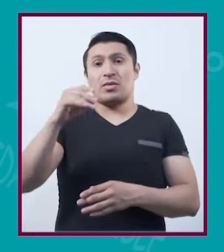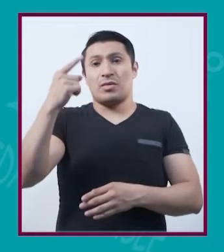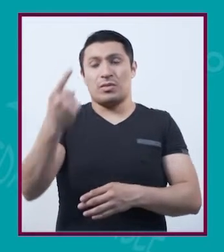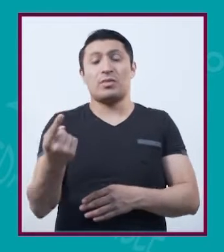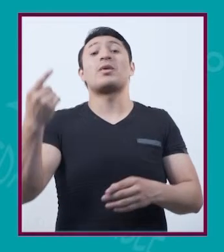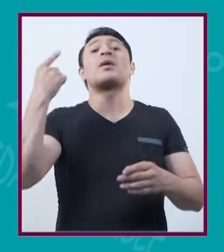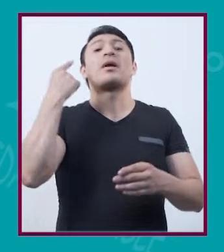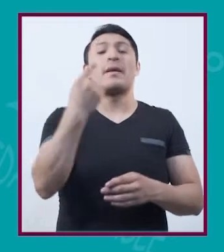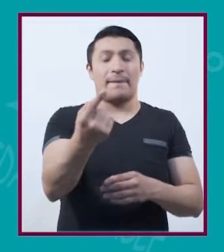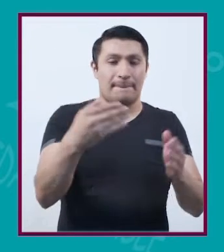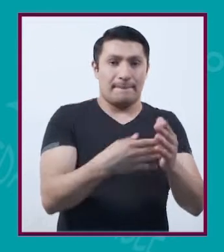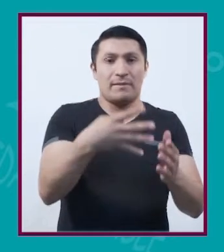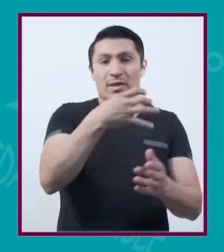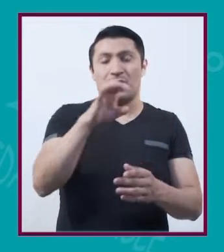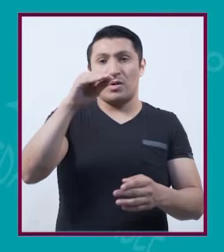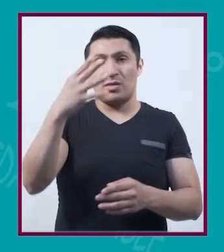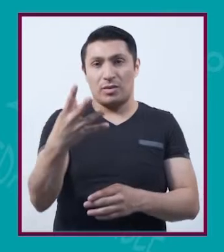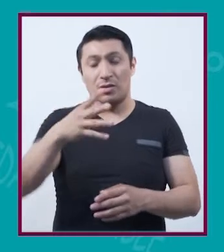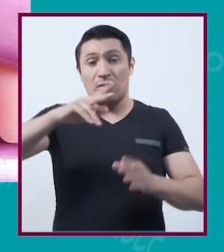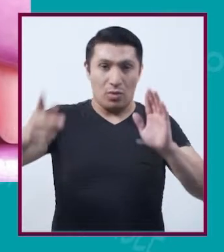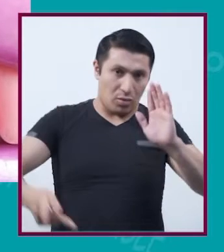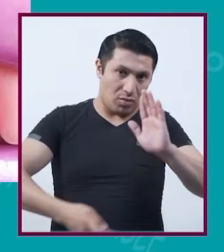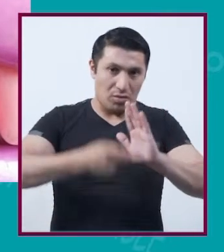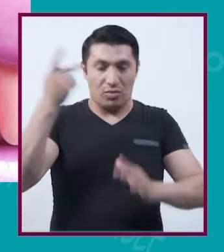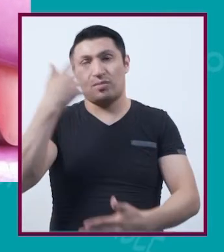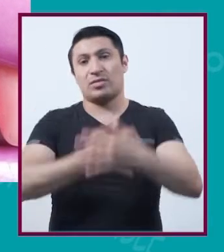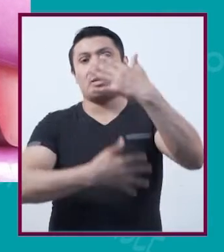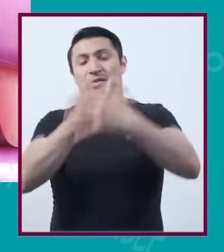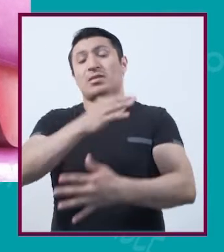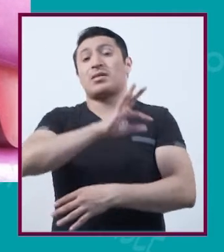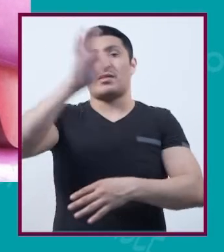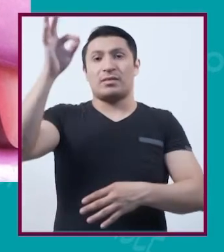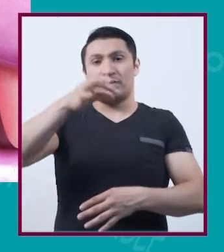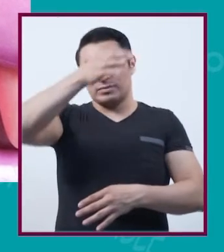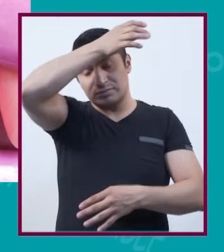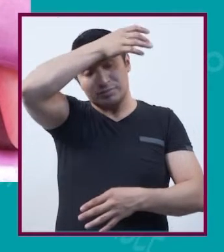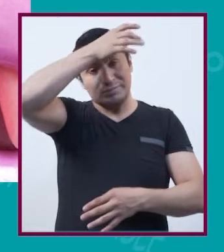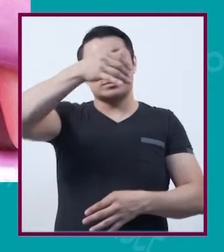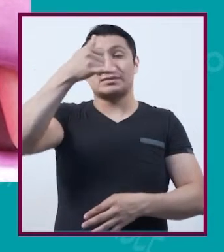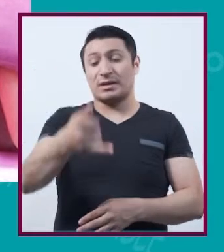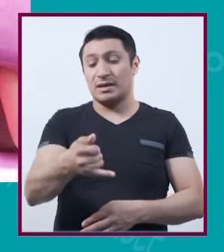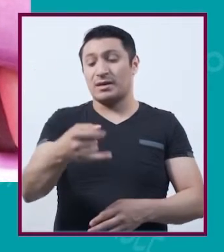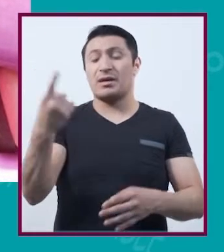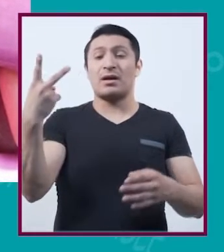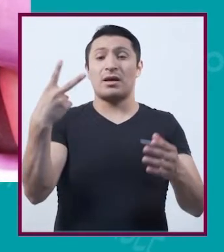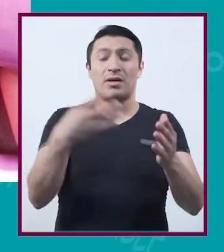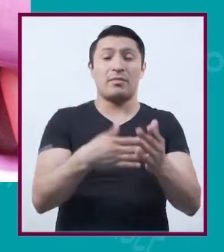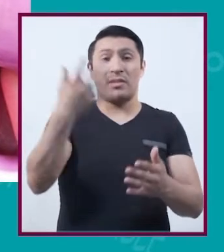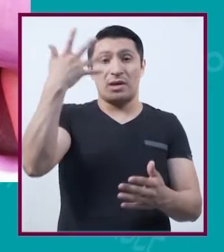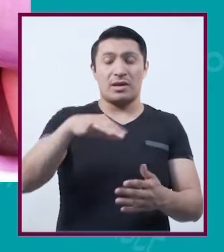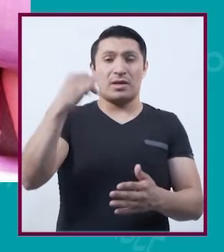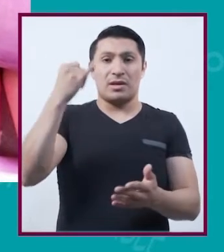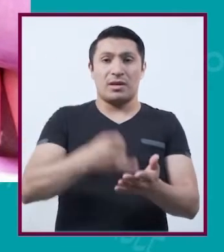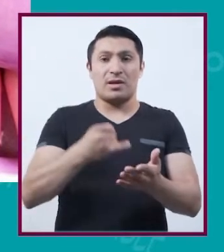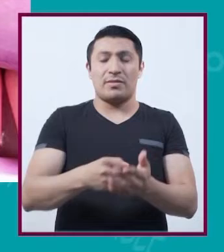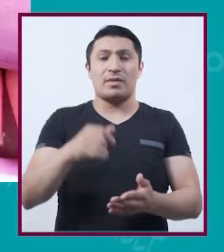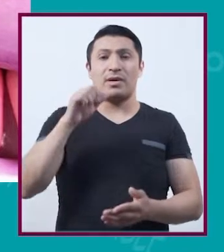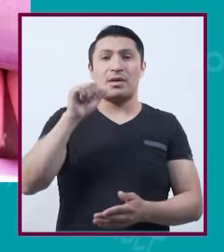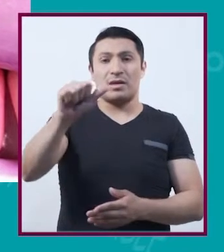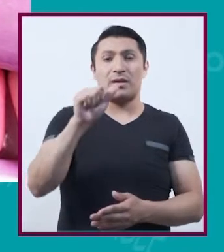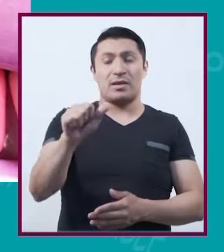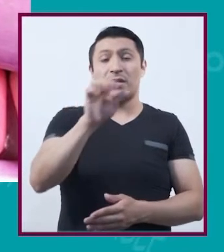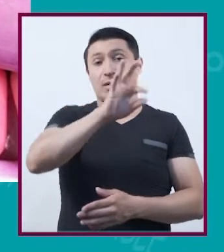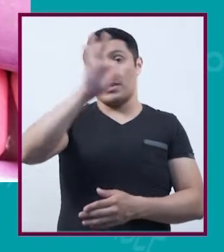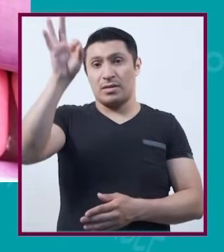de la crisis de 1991. En 1995, retomó su valor de 15% y a partir